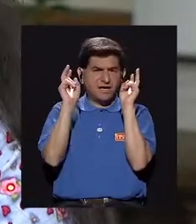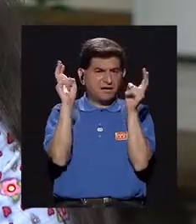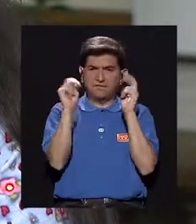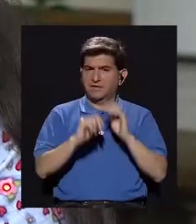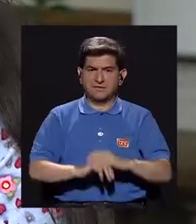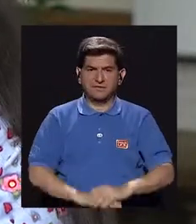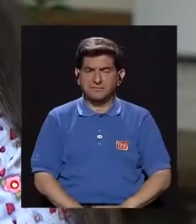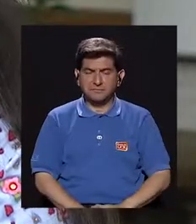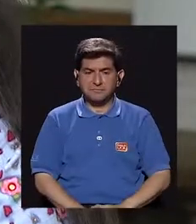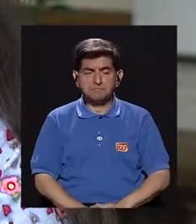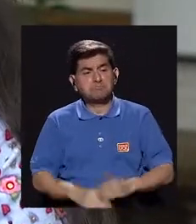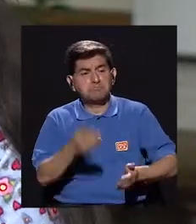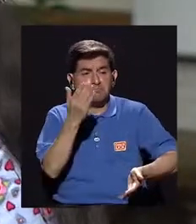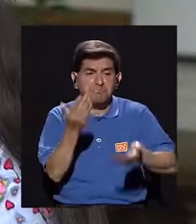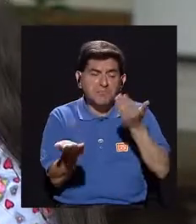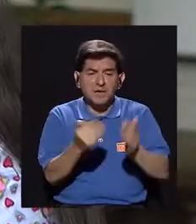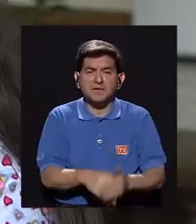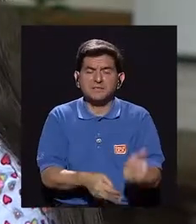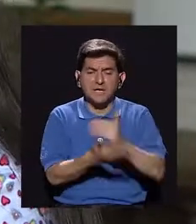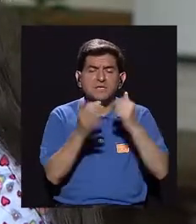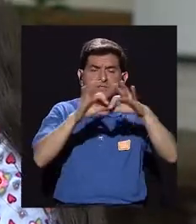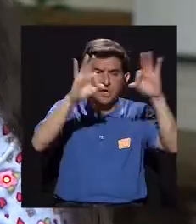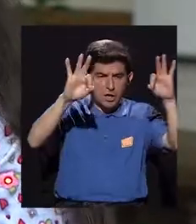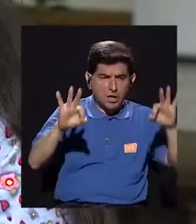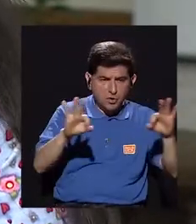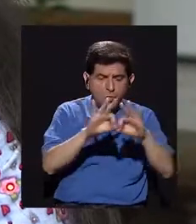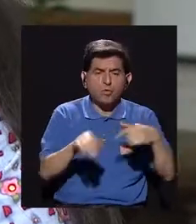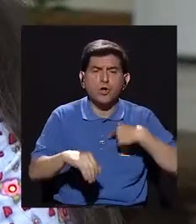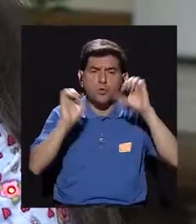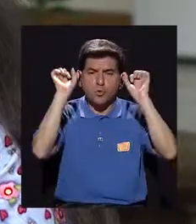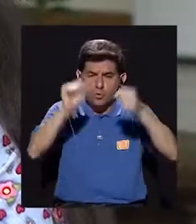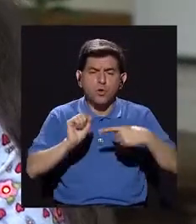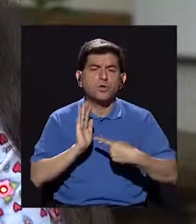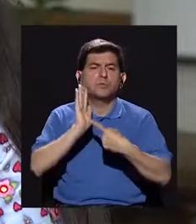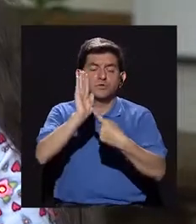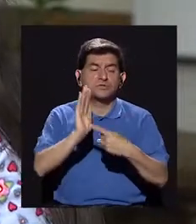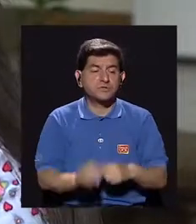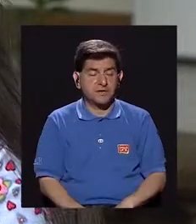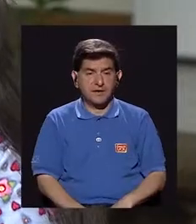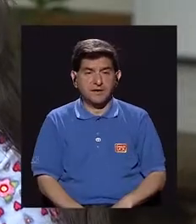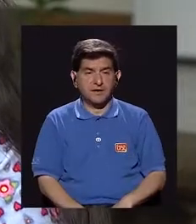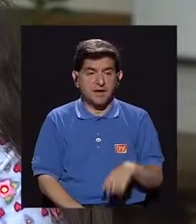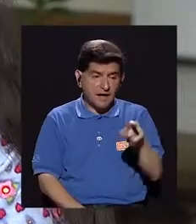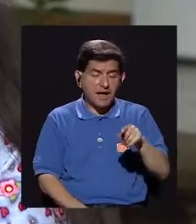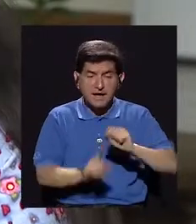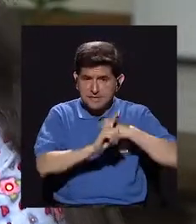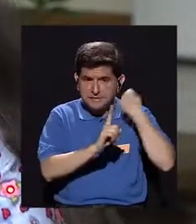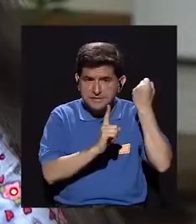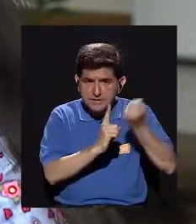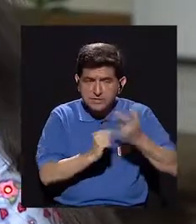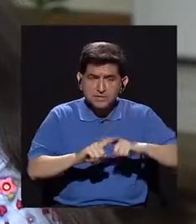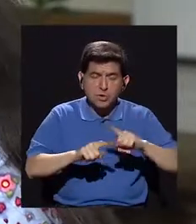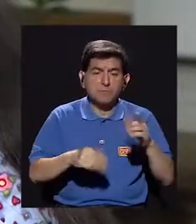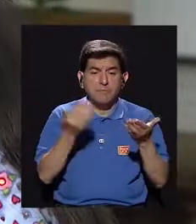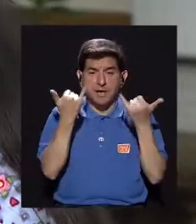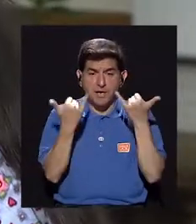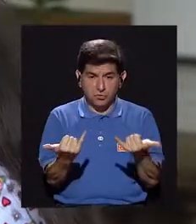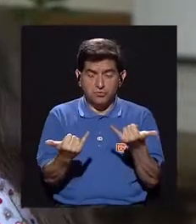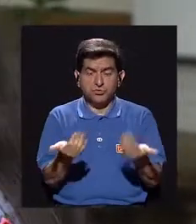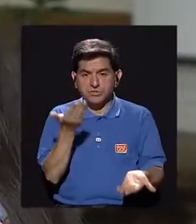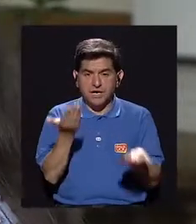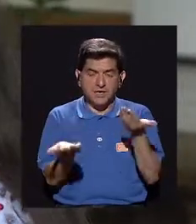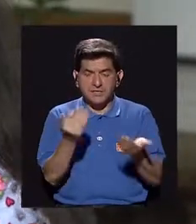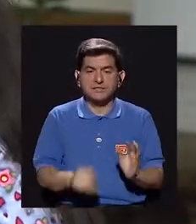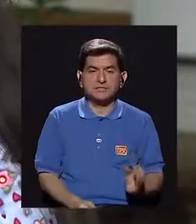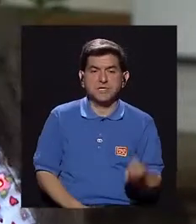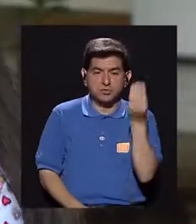del tema, entonces tal vez podría ser con algunas imágenes que uno podría decir esto o lo otro, pero también hay chicos que ya